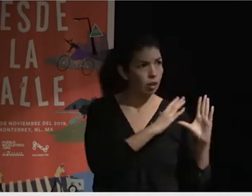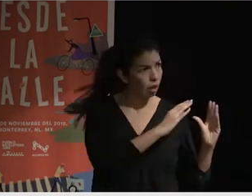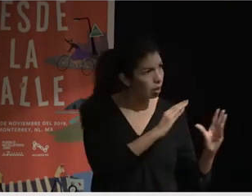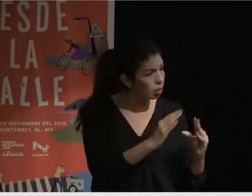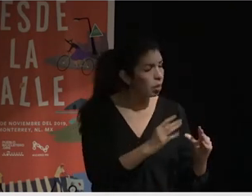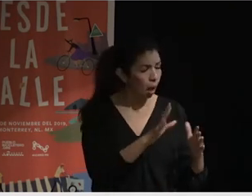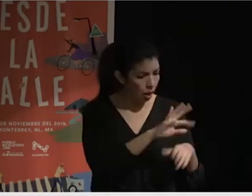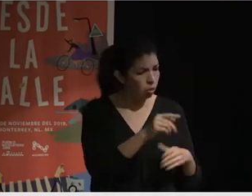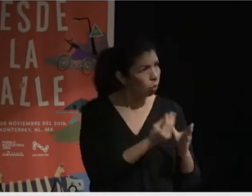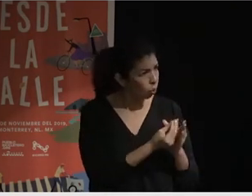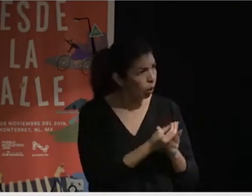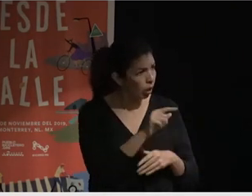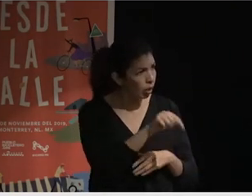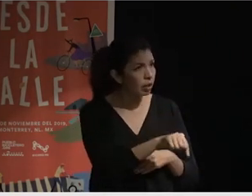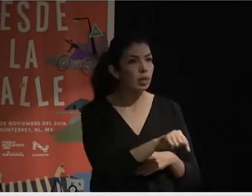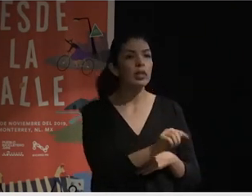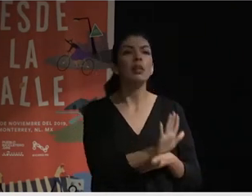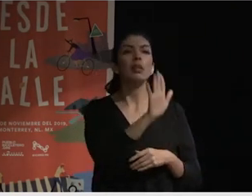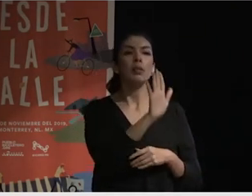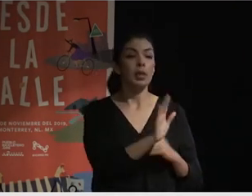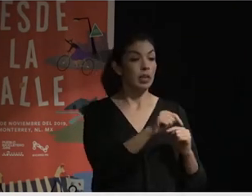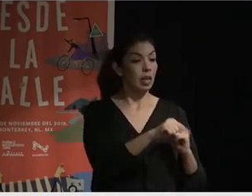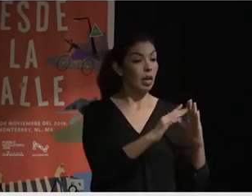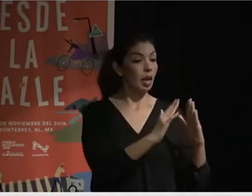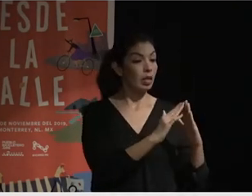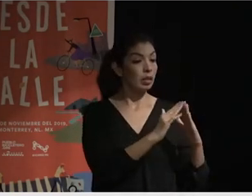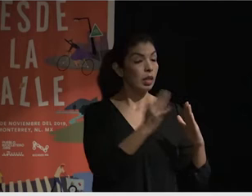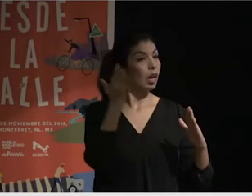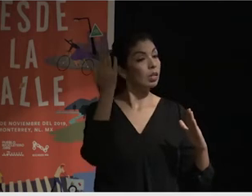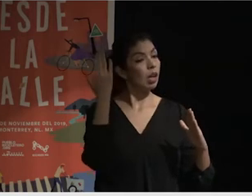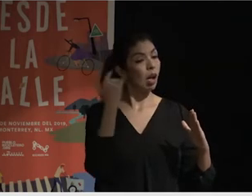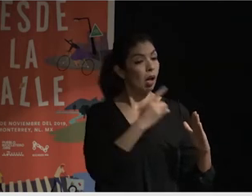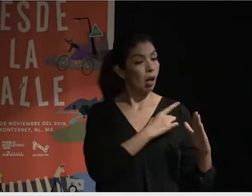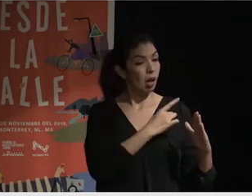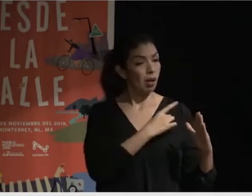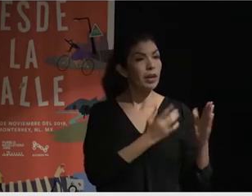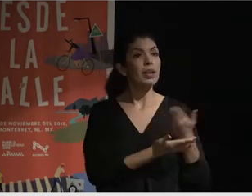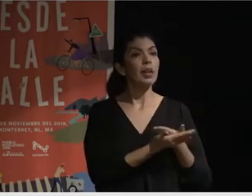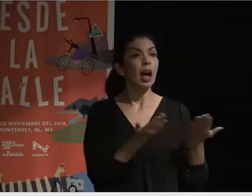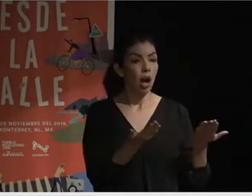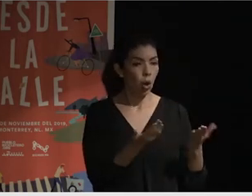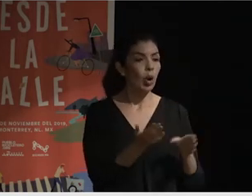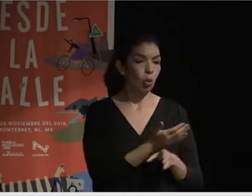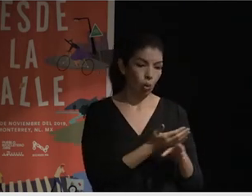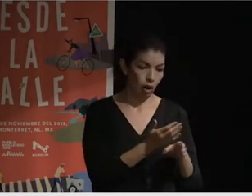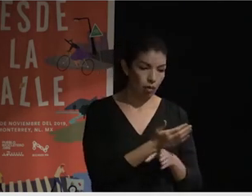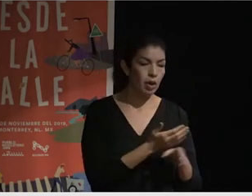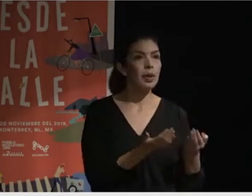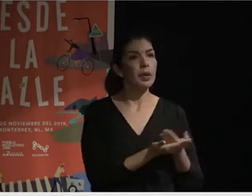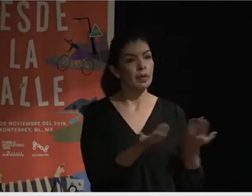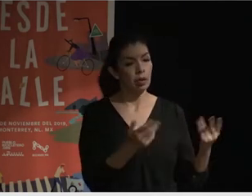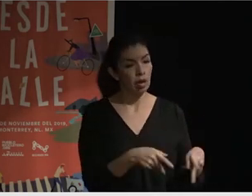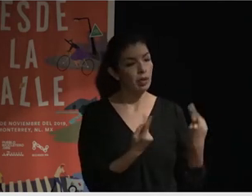decir. Y es como empezar a aprovechar estas capacidades y estas habilidades que ya existen en los barrios y que hoy en día